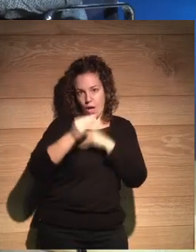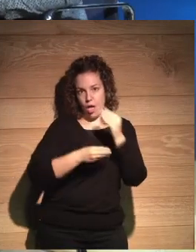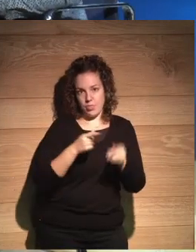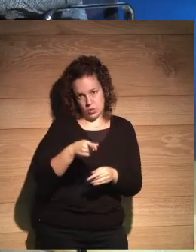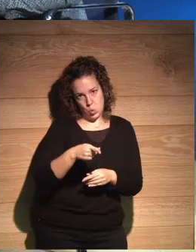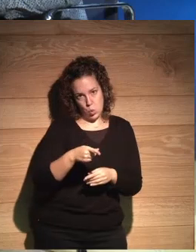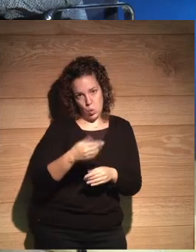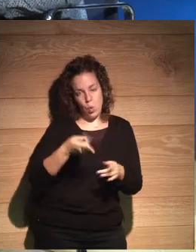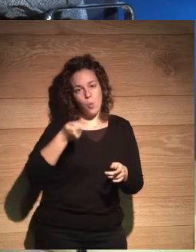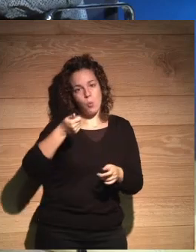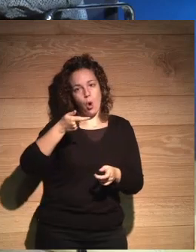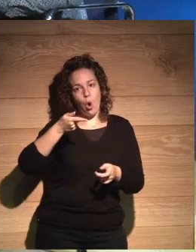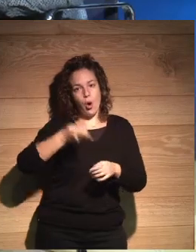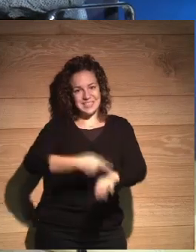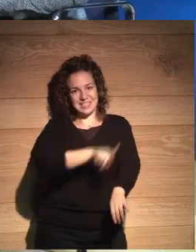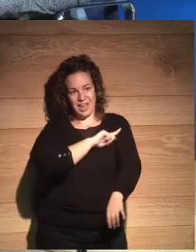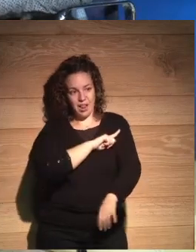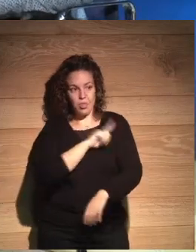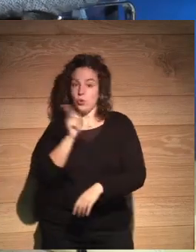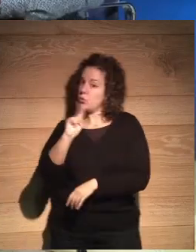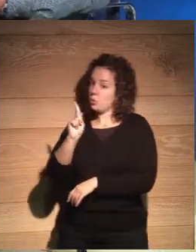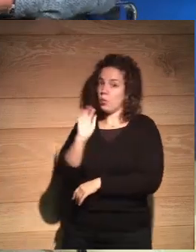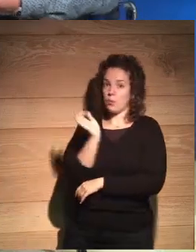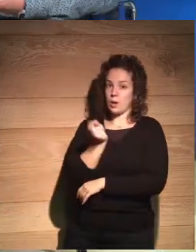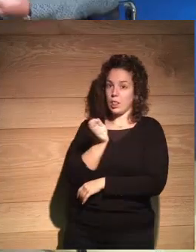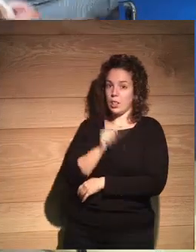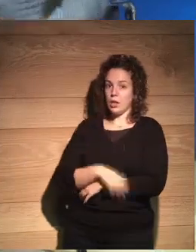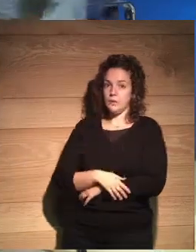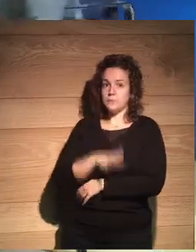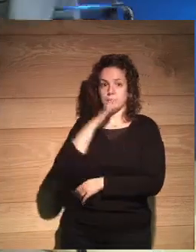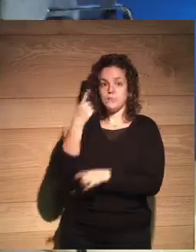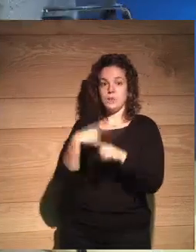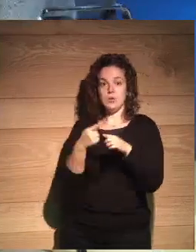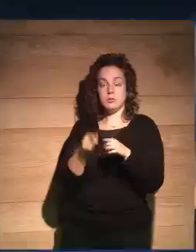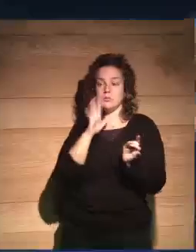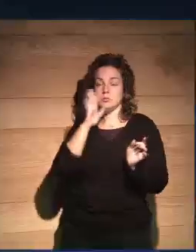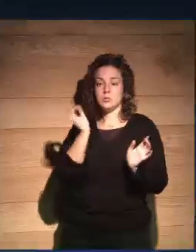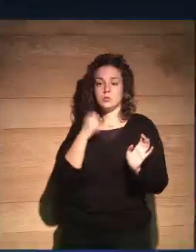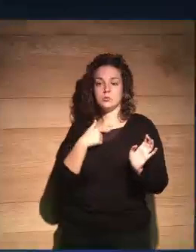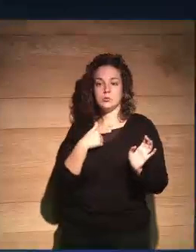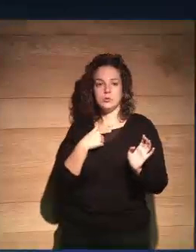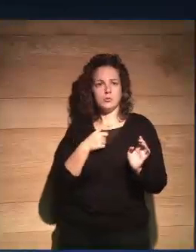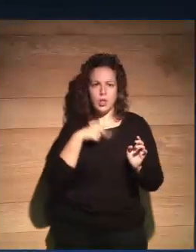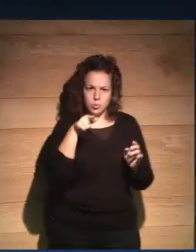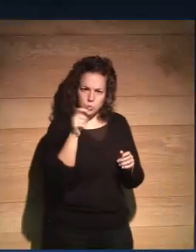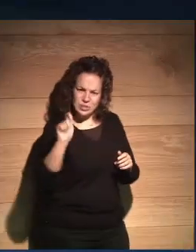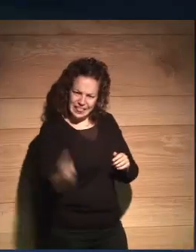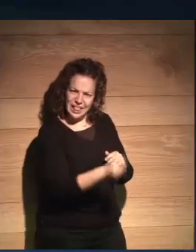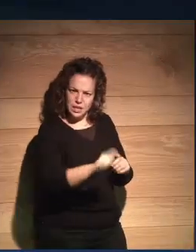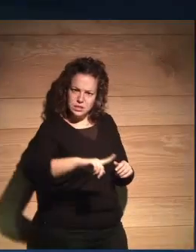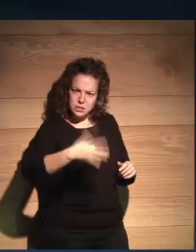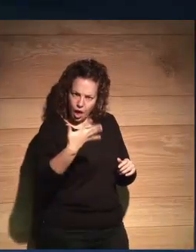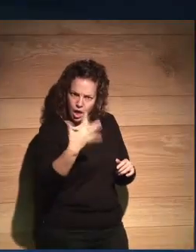el... No, es verdad, es de las pocas cosas que realmente yo... O sea, que eres bueno jugando al tenis.